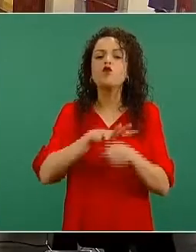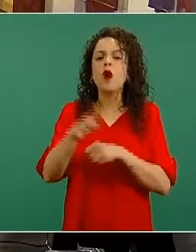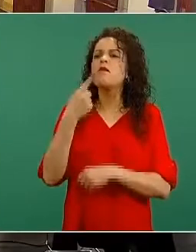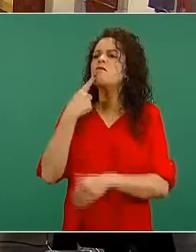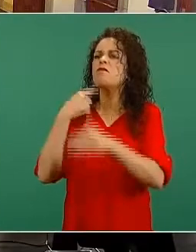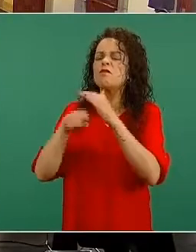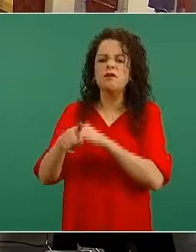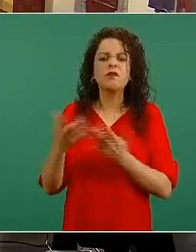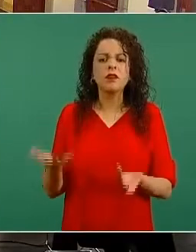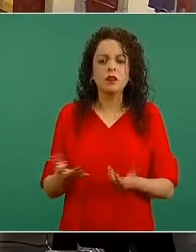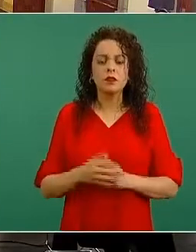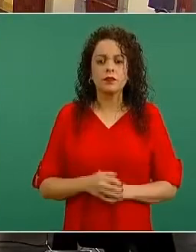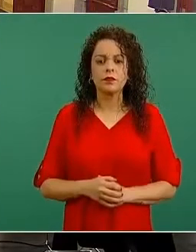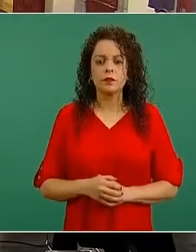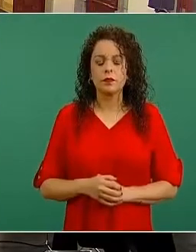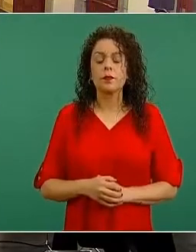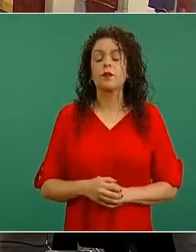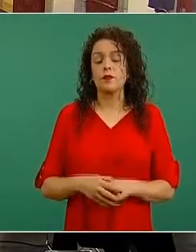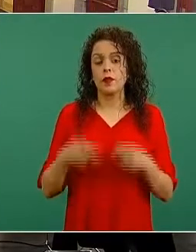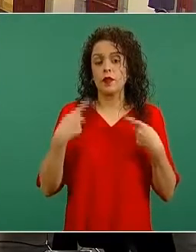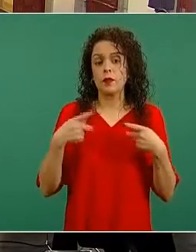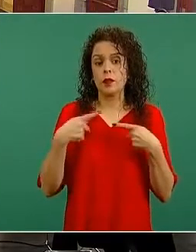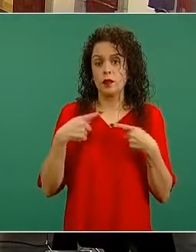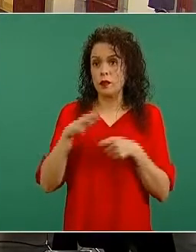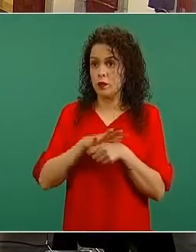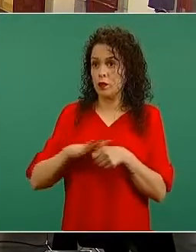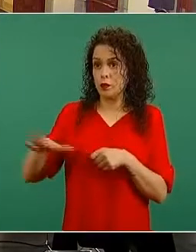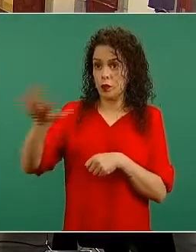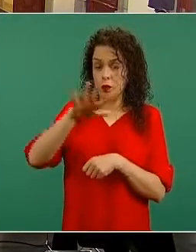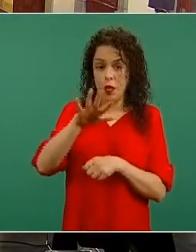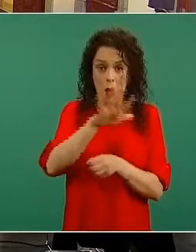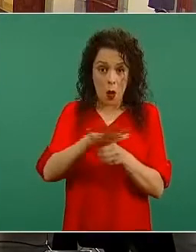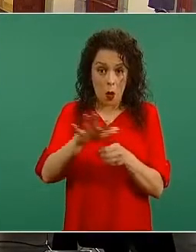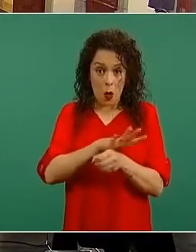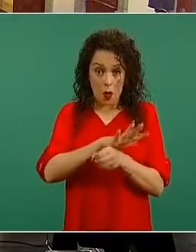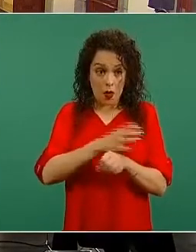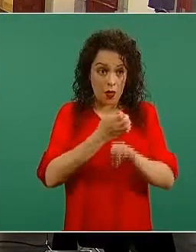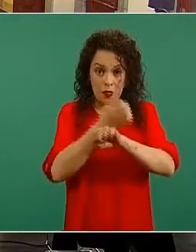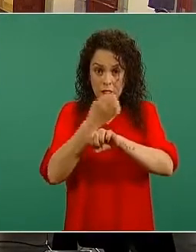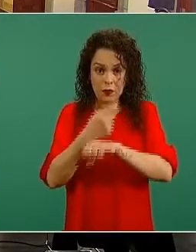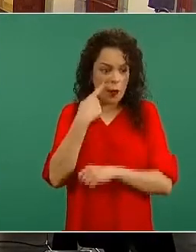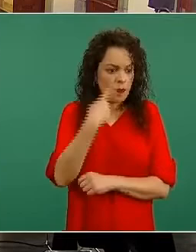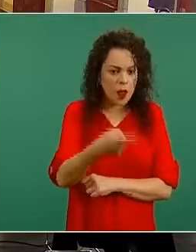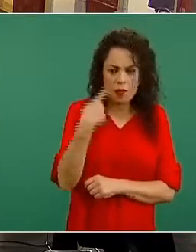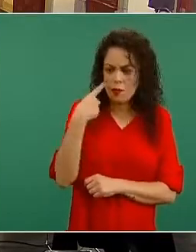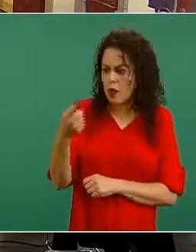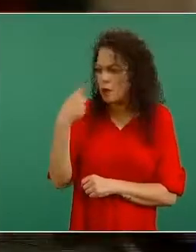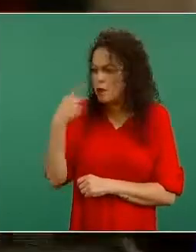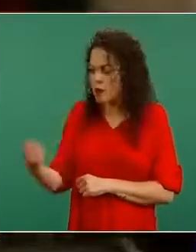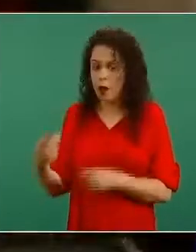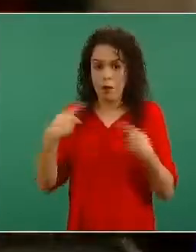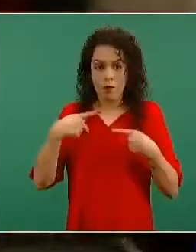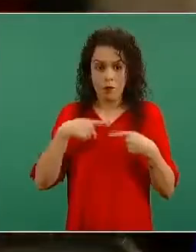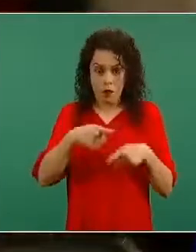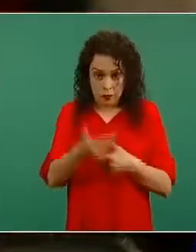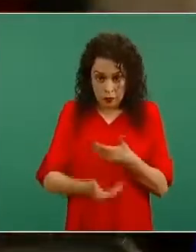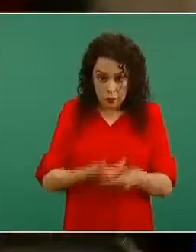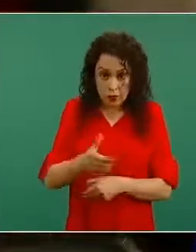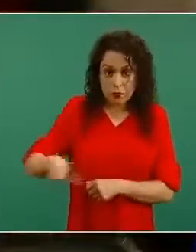medios locales han documentado cómo se está vacunando contra COVID-19 a siervos, a servidores de la